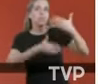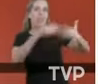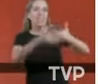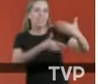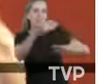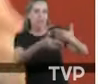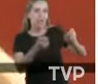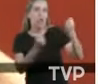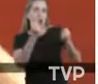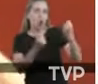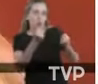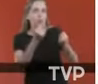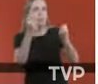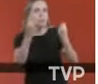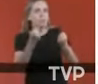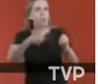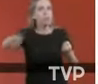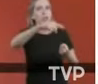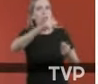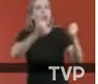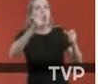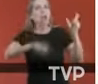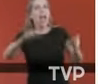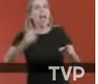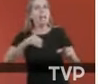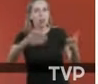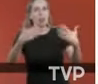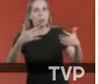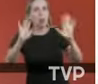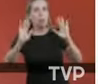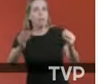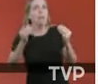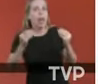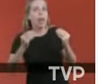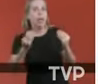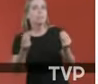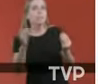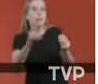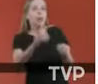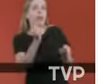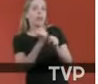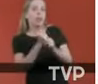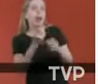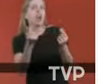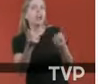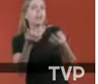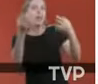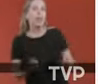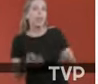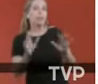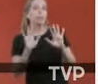este crecimiento, hagámoslo los argentinos que podemos hacerlo, para lograr empleo de calidad y terminar con